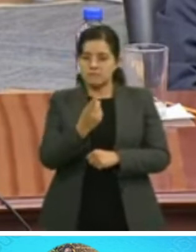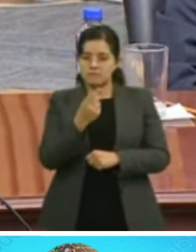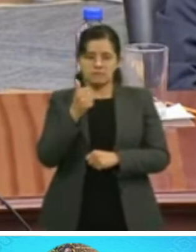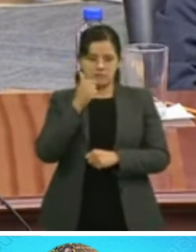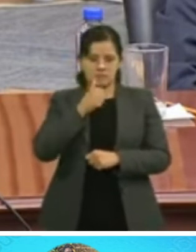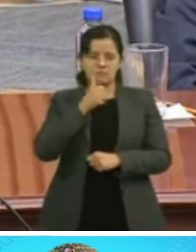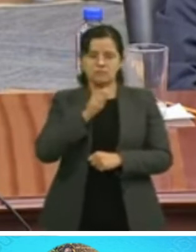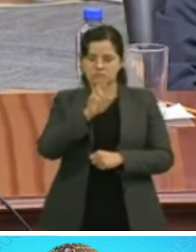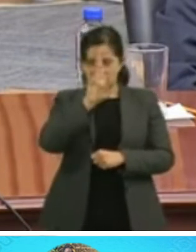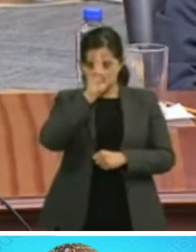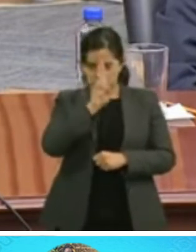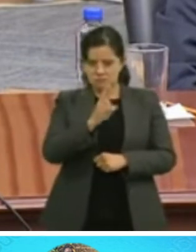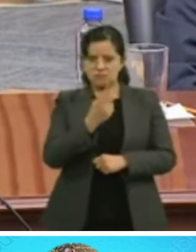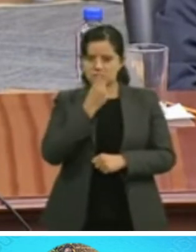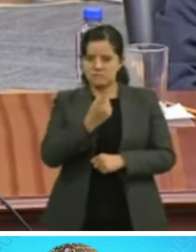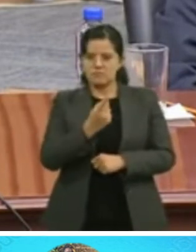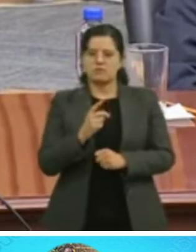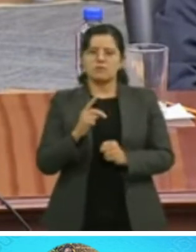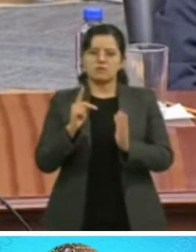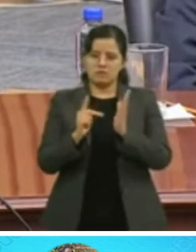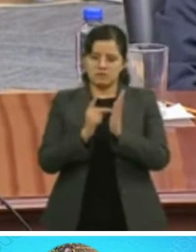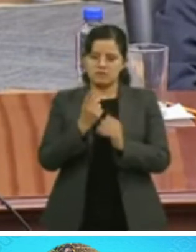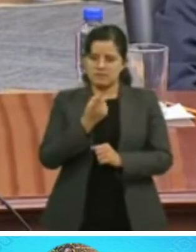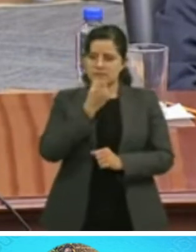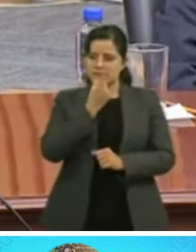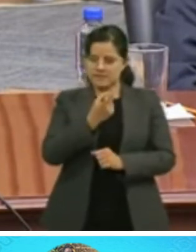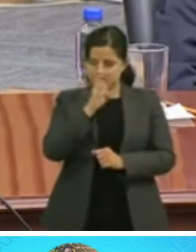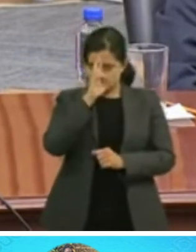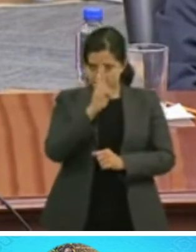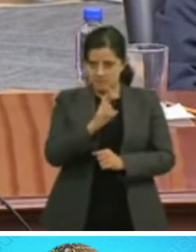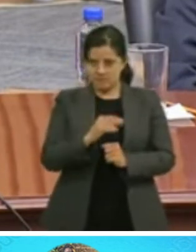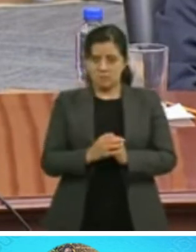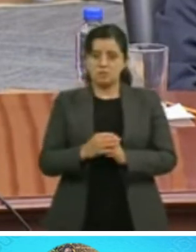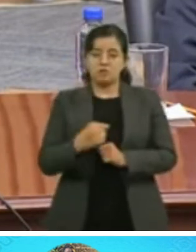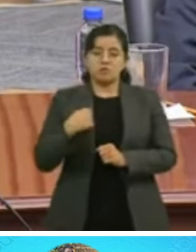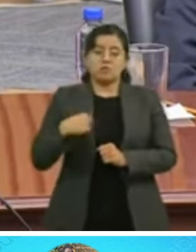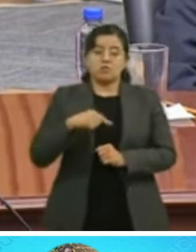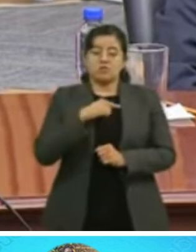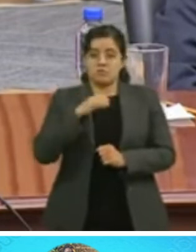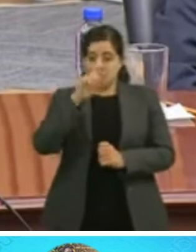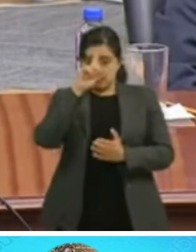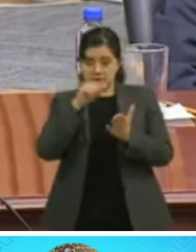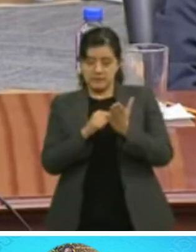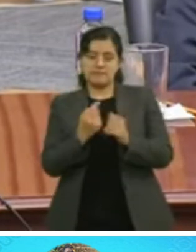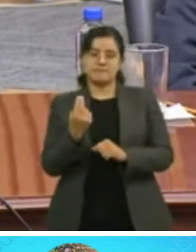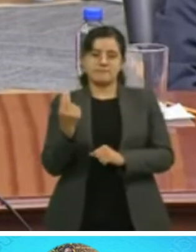con respeto, y así lo quiero volver a reiterar, que a nuestro juicio era